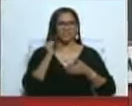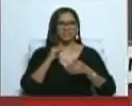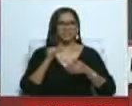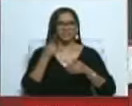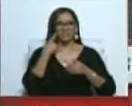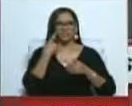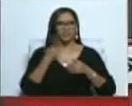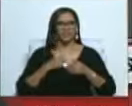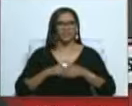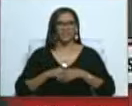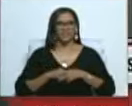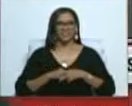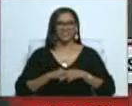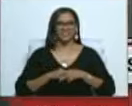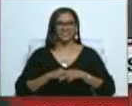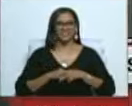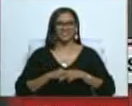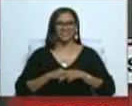no veo las imágenes.